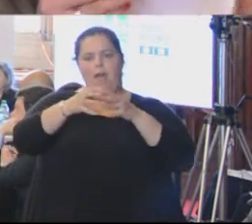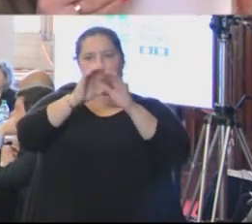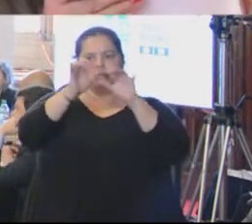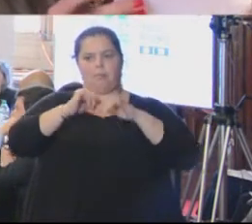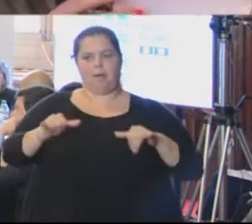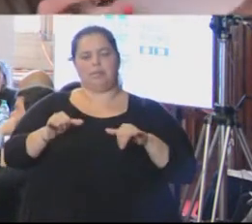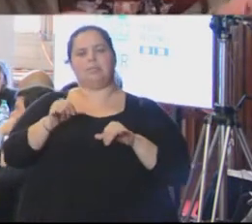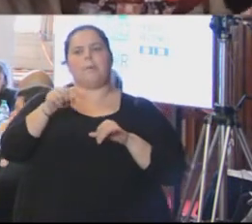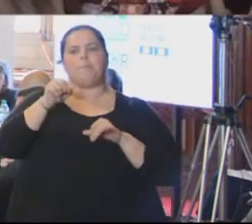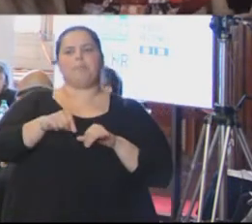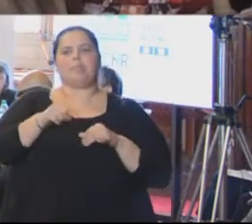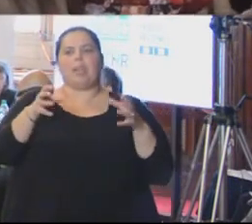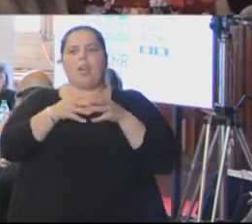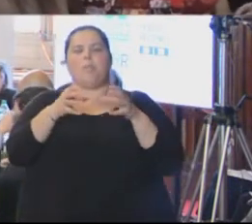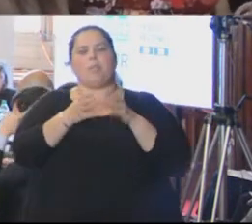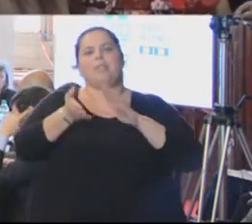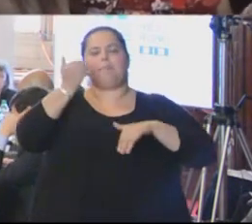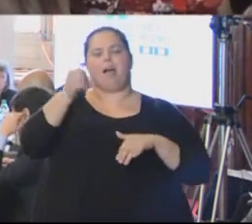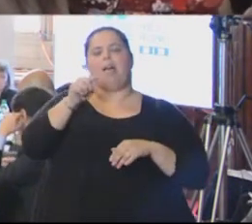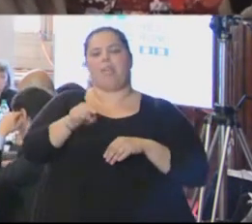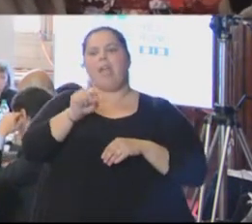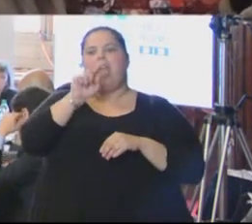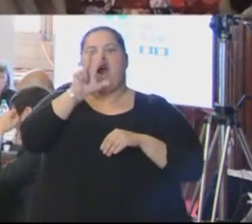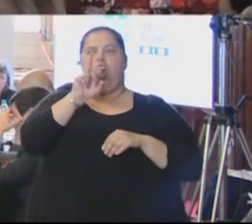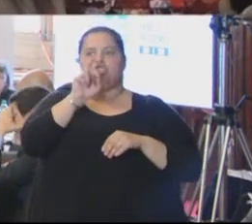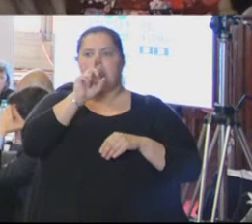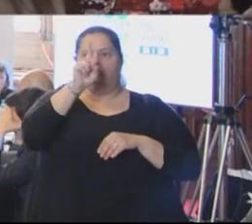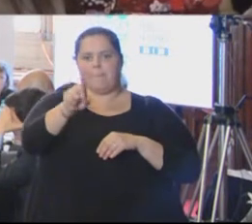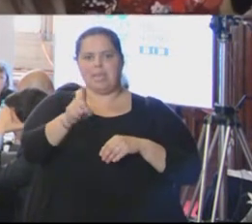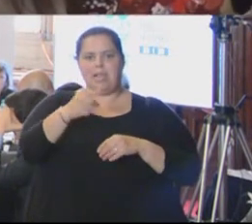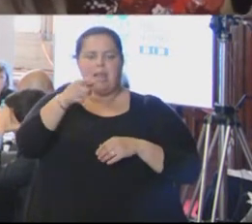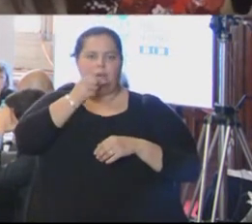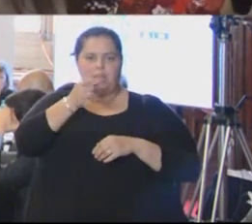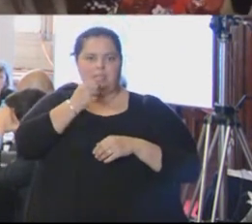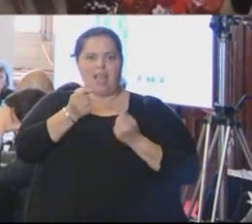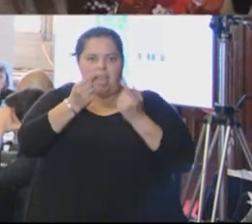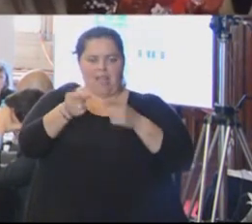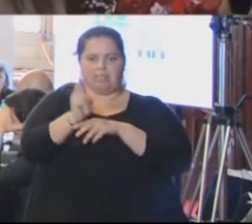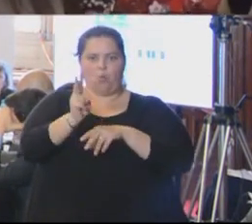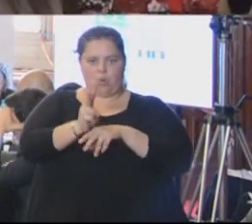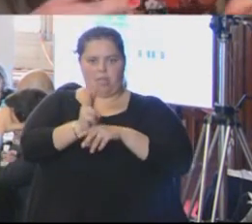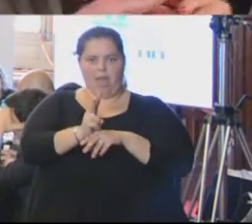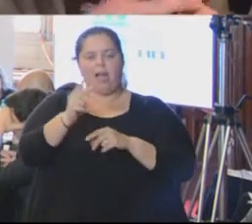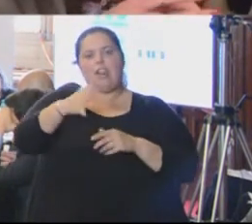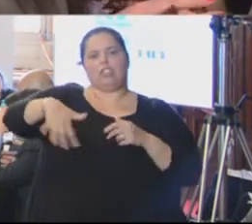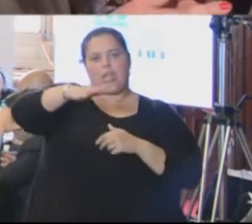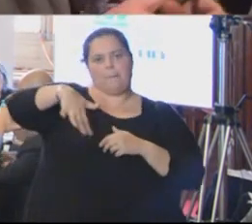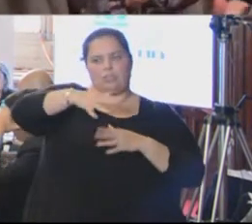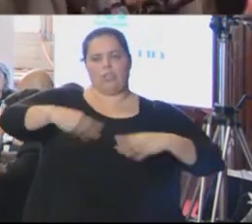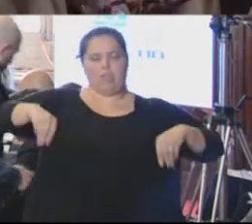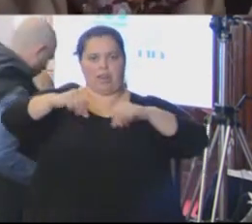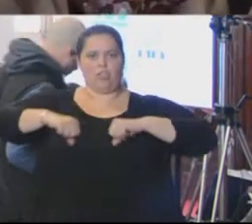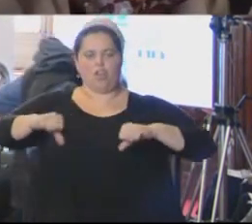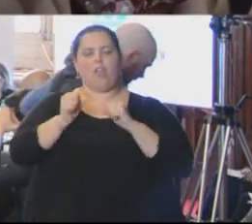de 80.000 efectivos que brindan seguridad hoy en los espacios territoriales de capacitación y